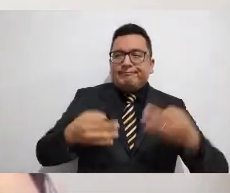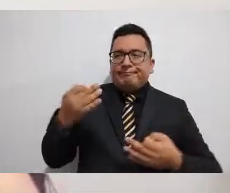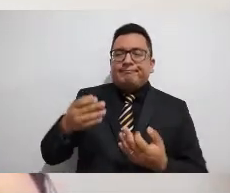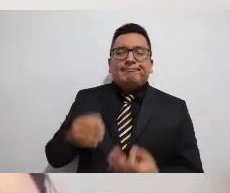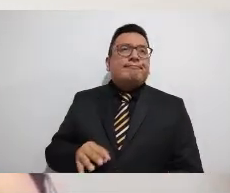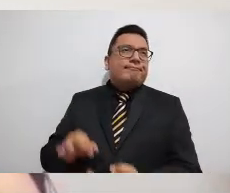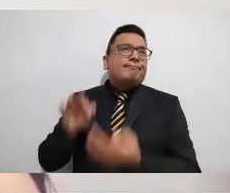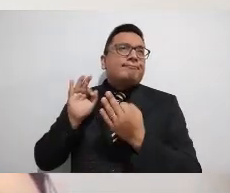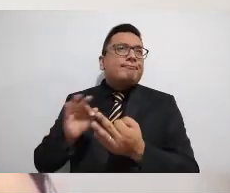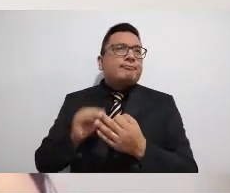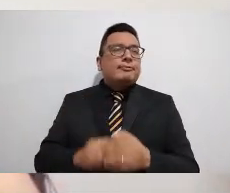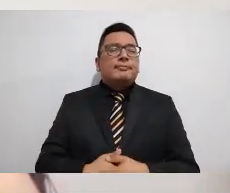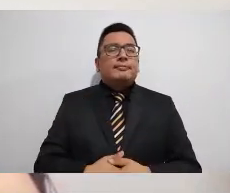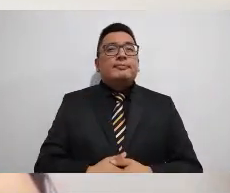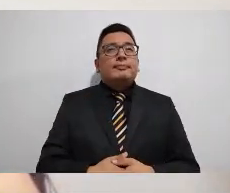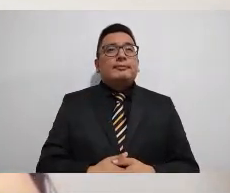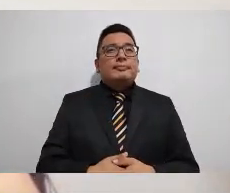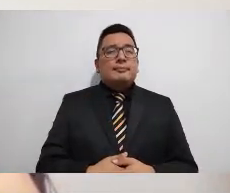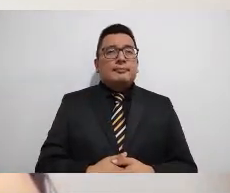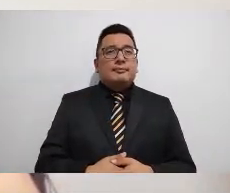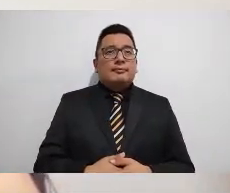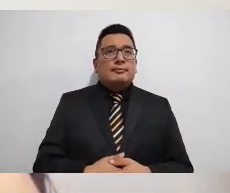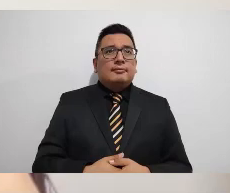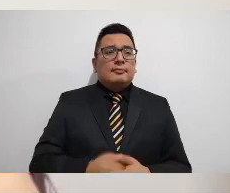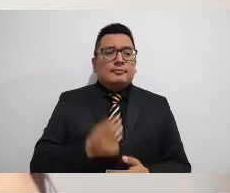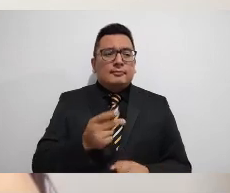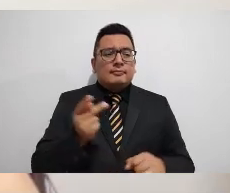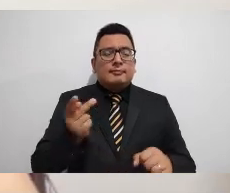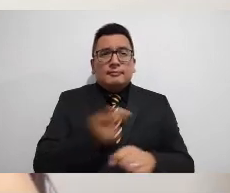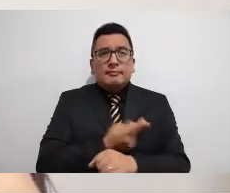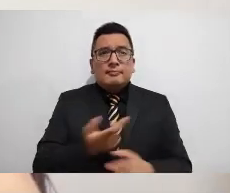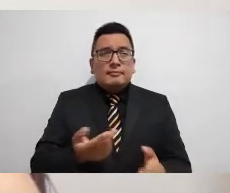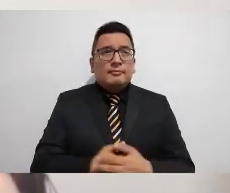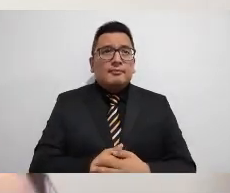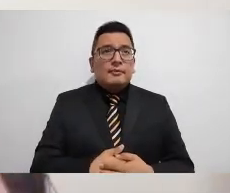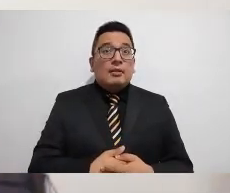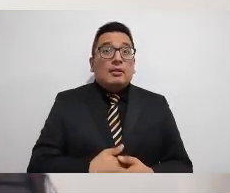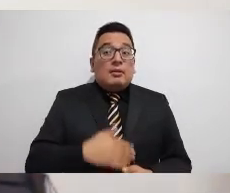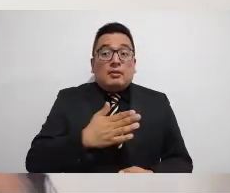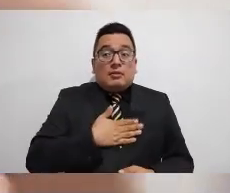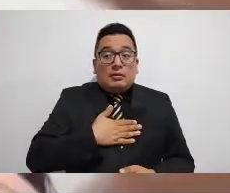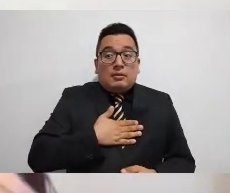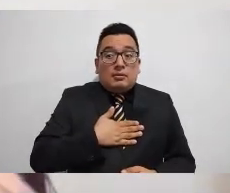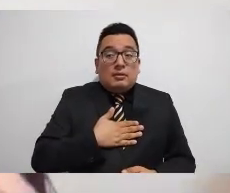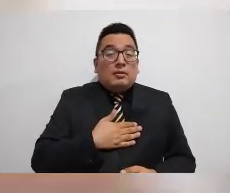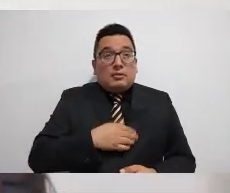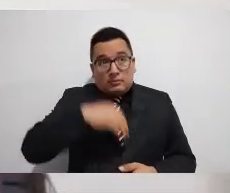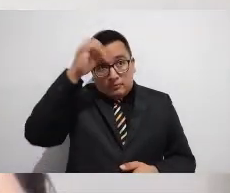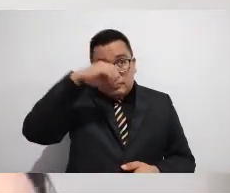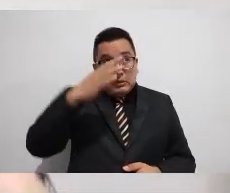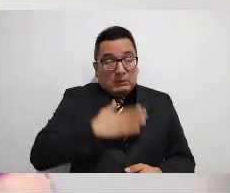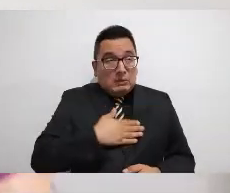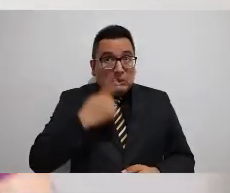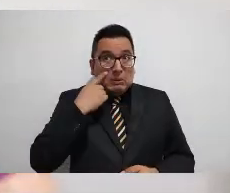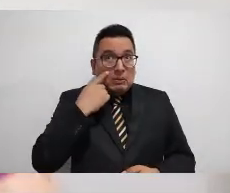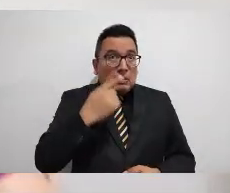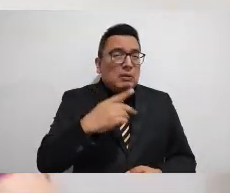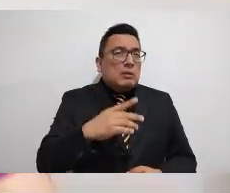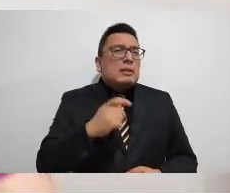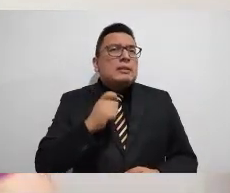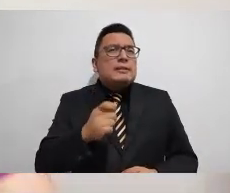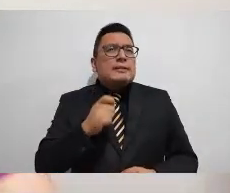que ahí lo que realmente se acertó desde mi perspectiva de fuera, ¿no? Es que